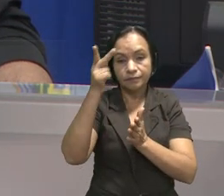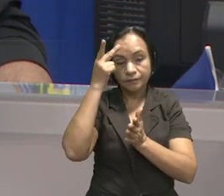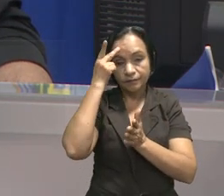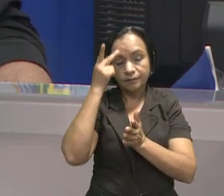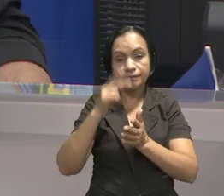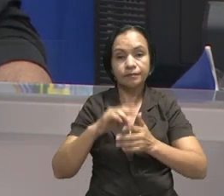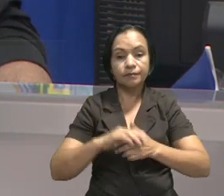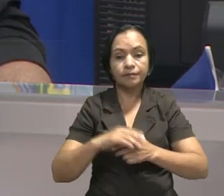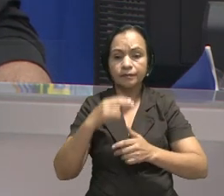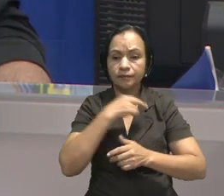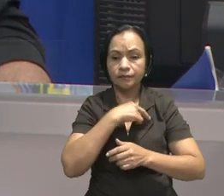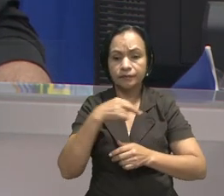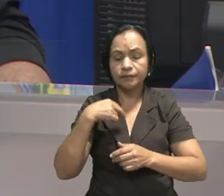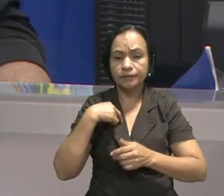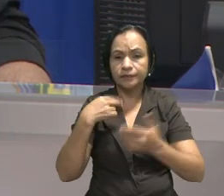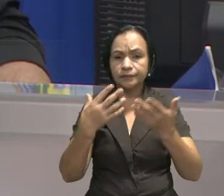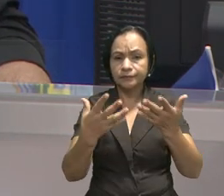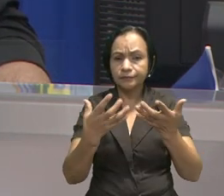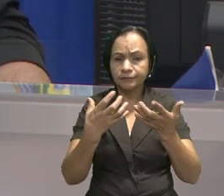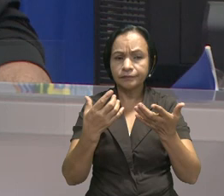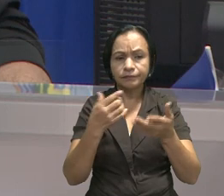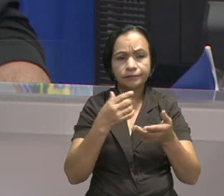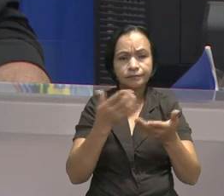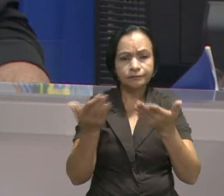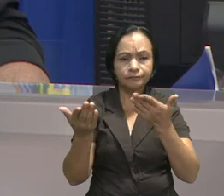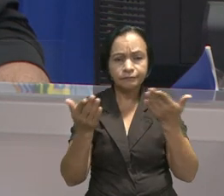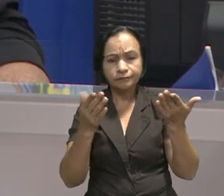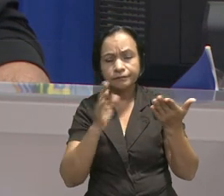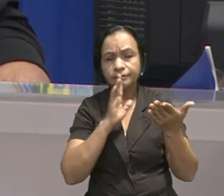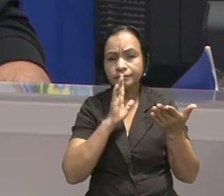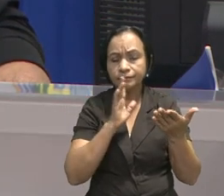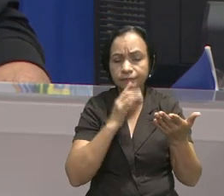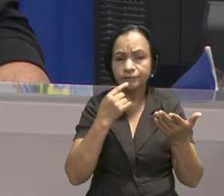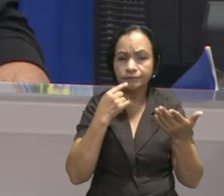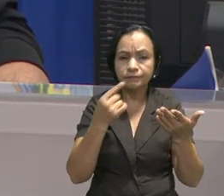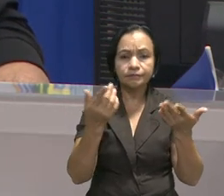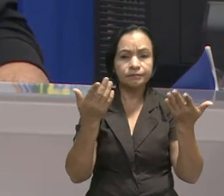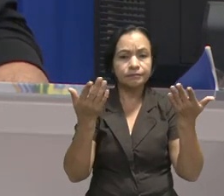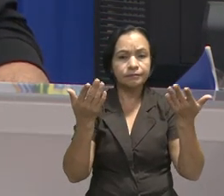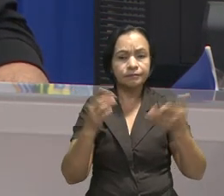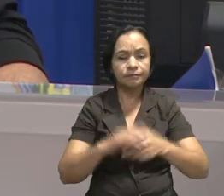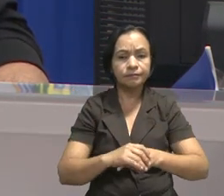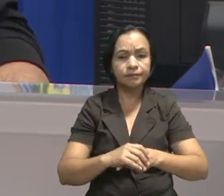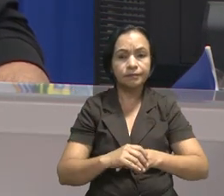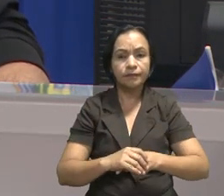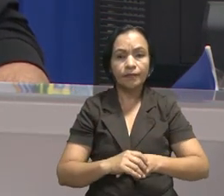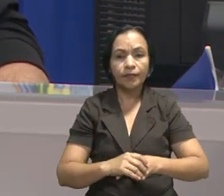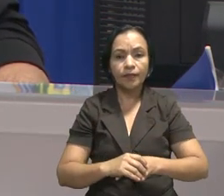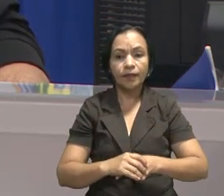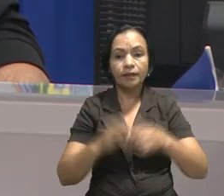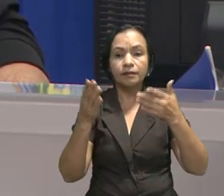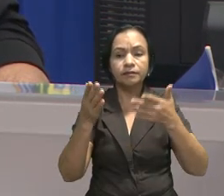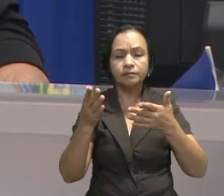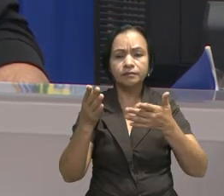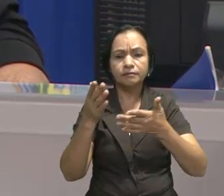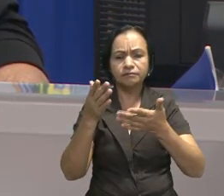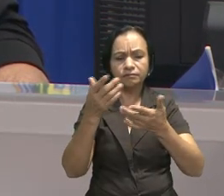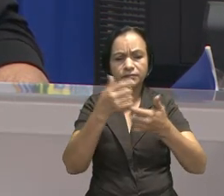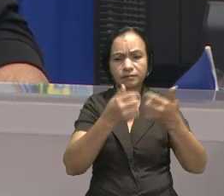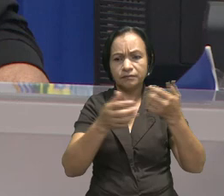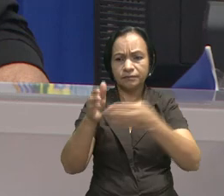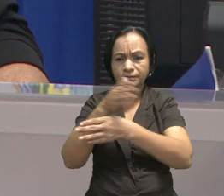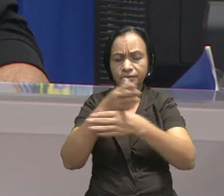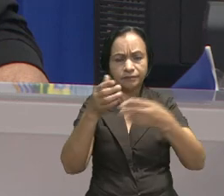nosotros lo menos que se busca es hacer demagogia o hacer un alboroto cuando